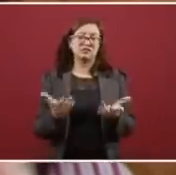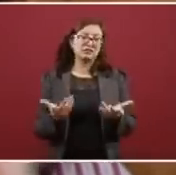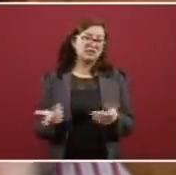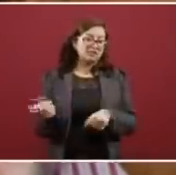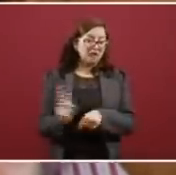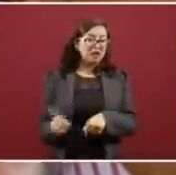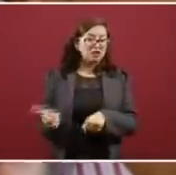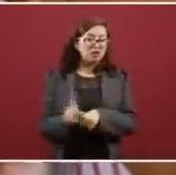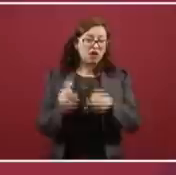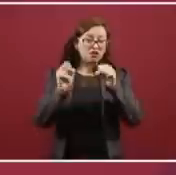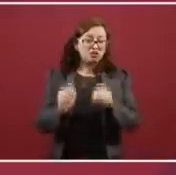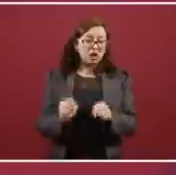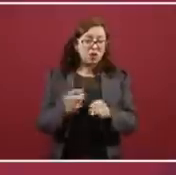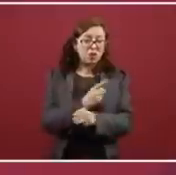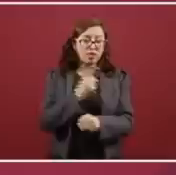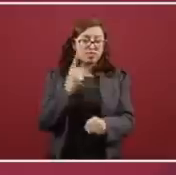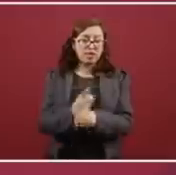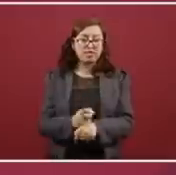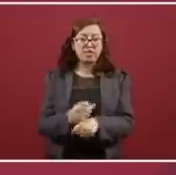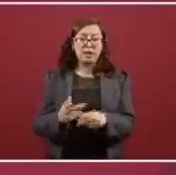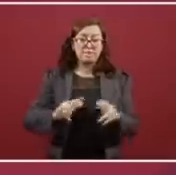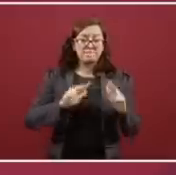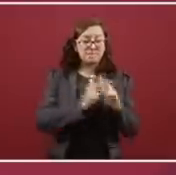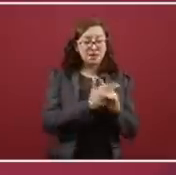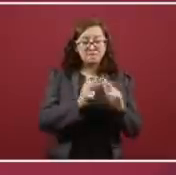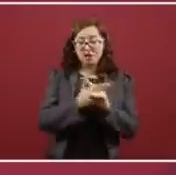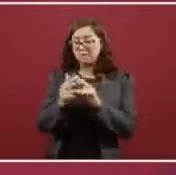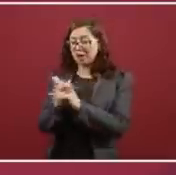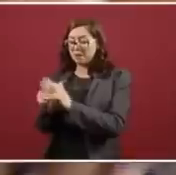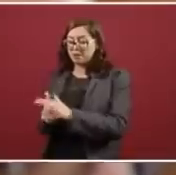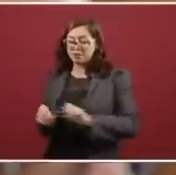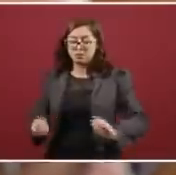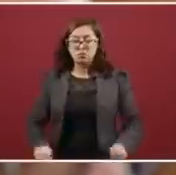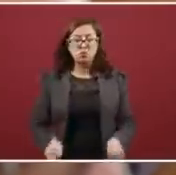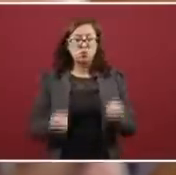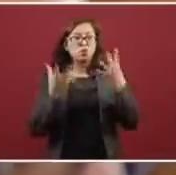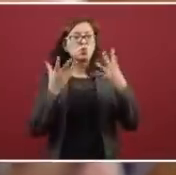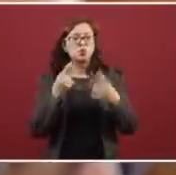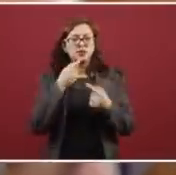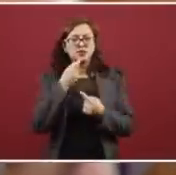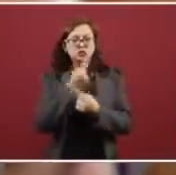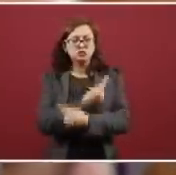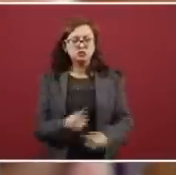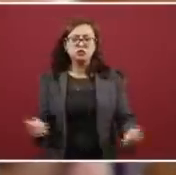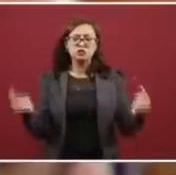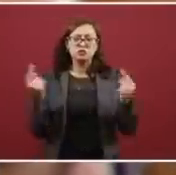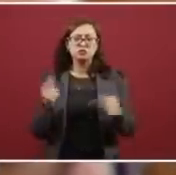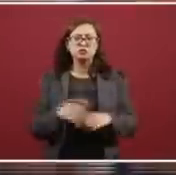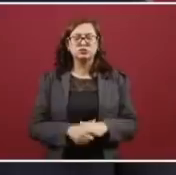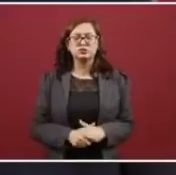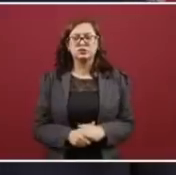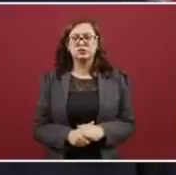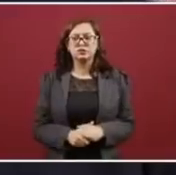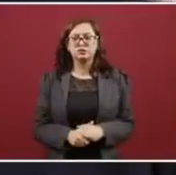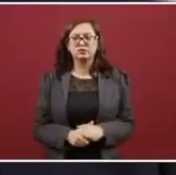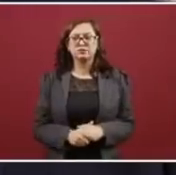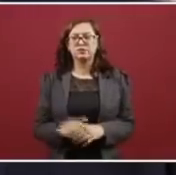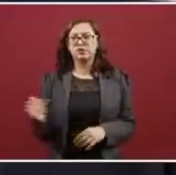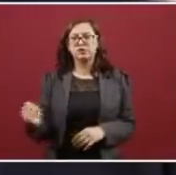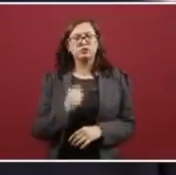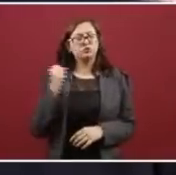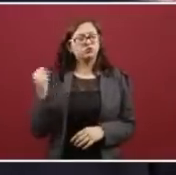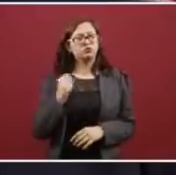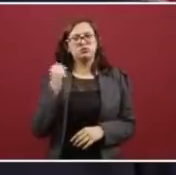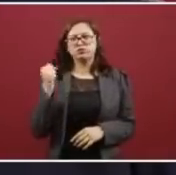que le dan todos los días a los homicidios que reciben en sus reuniones desde todos los días en la mañana afortunadamente no